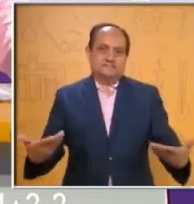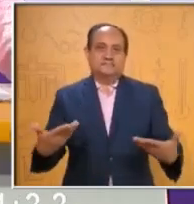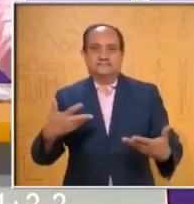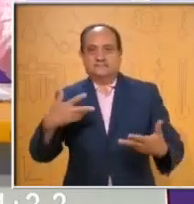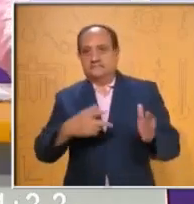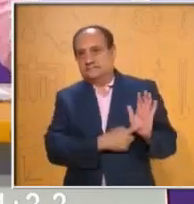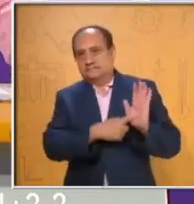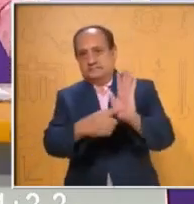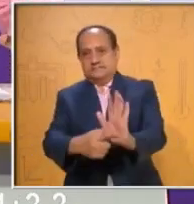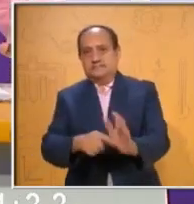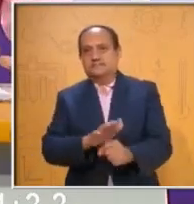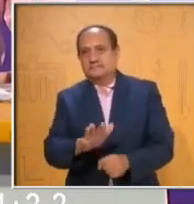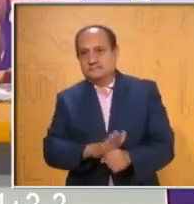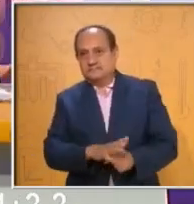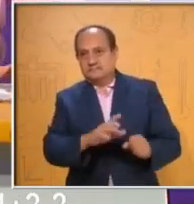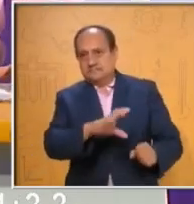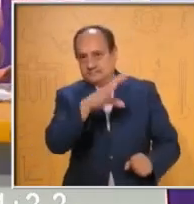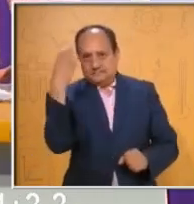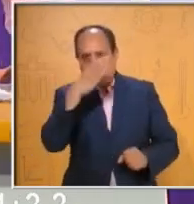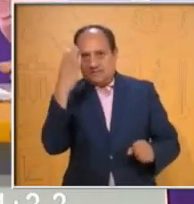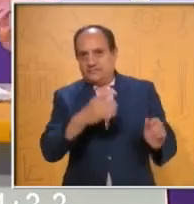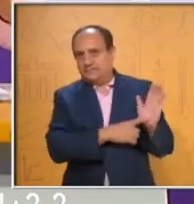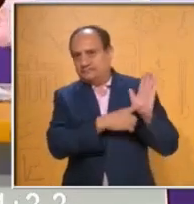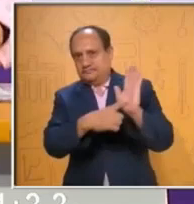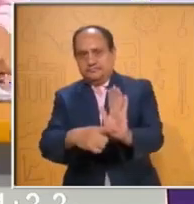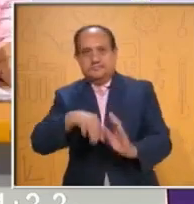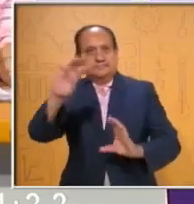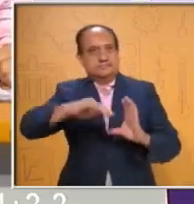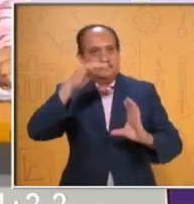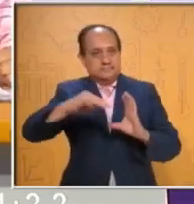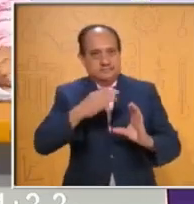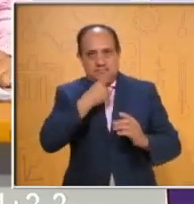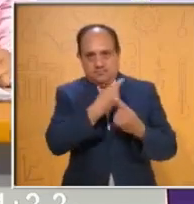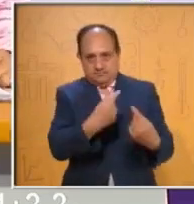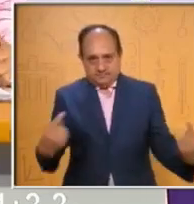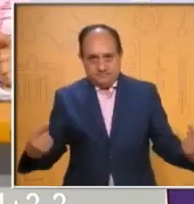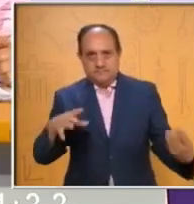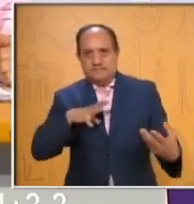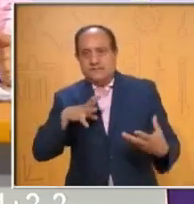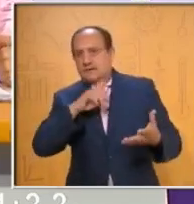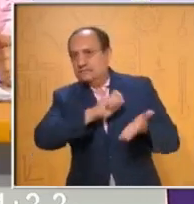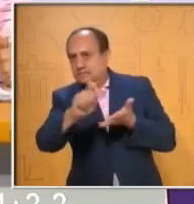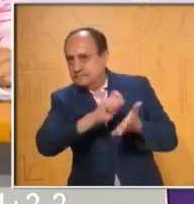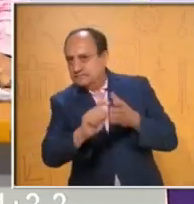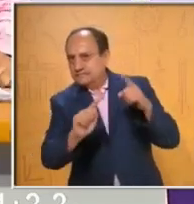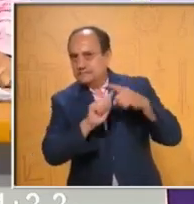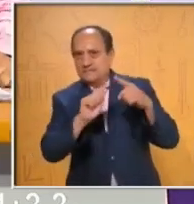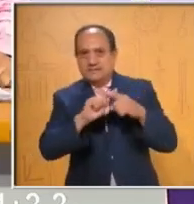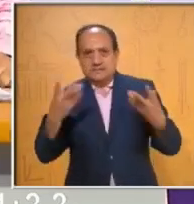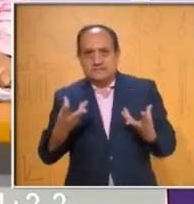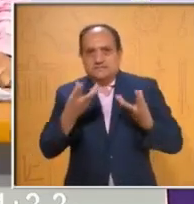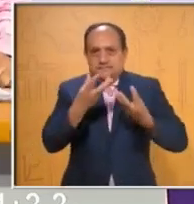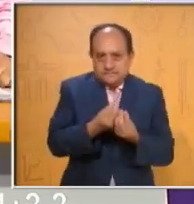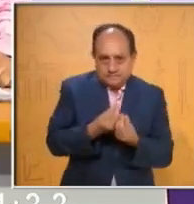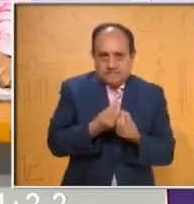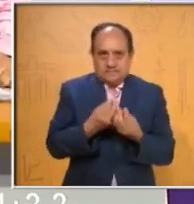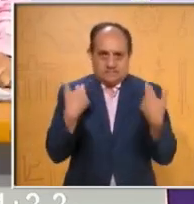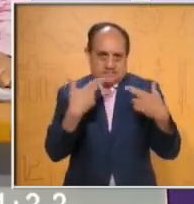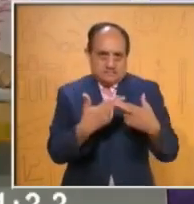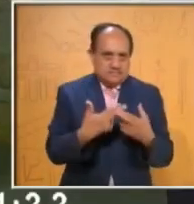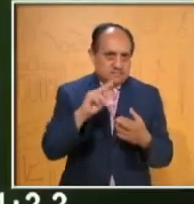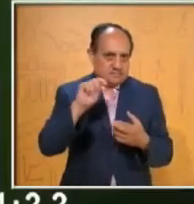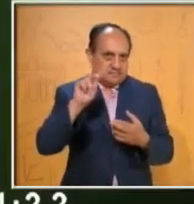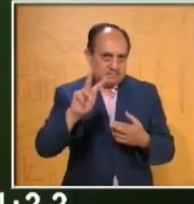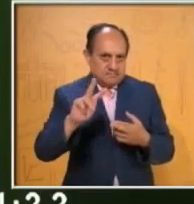a mostrarles también otras fotografías que nos hicieron llegar de esos niños que hacen los trabajos con todos nosotros. Y miren, ahí los